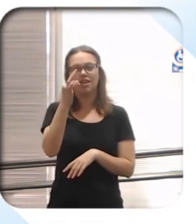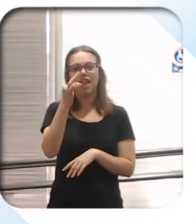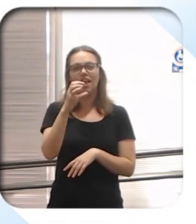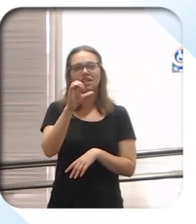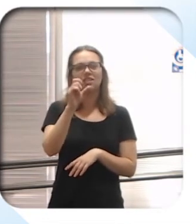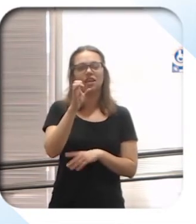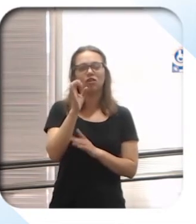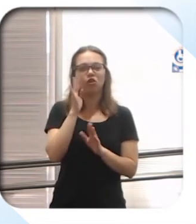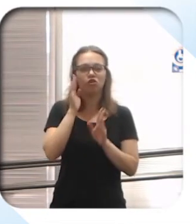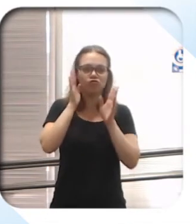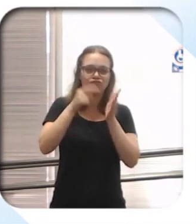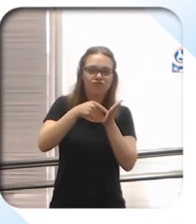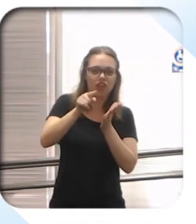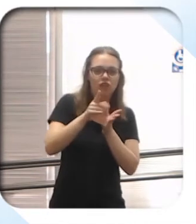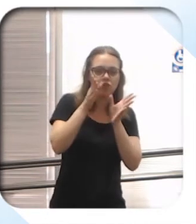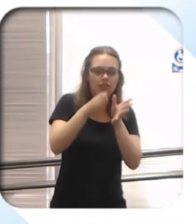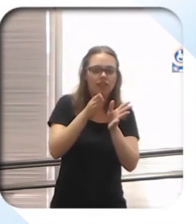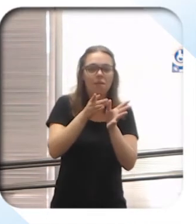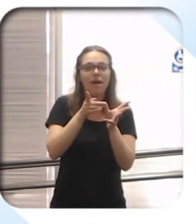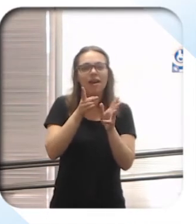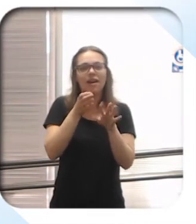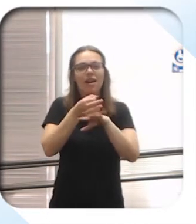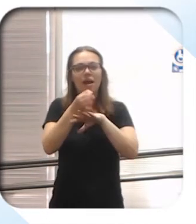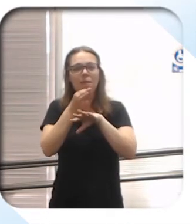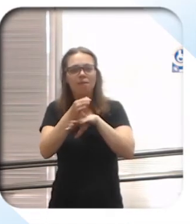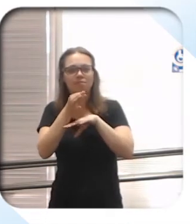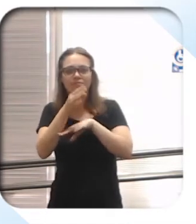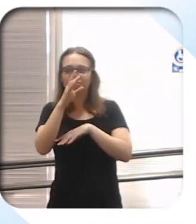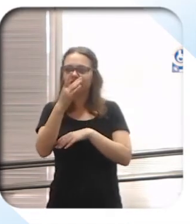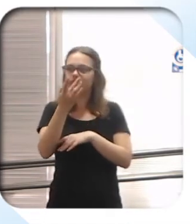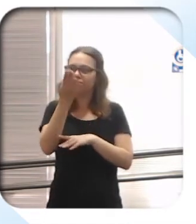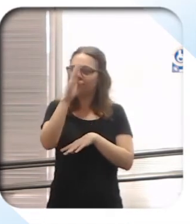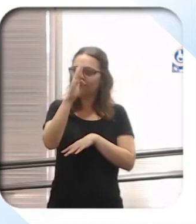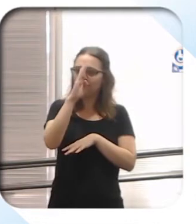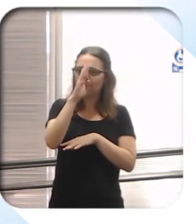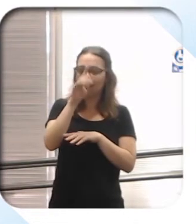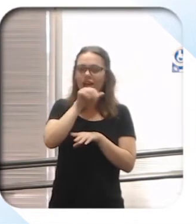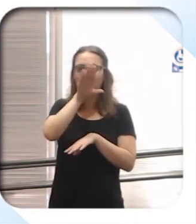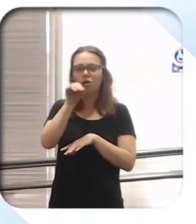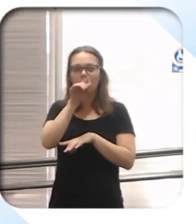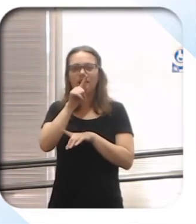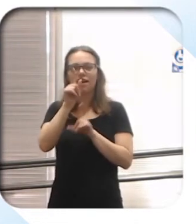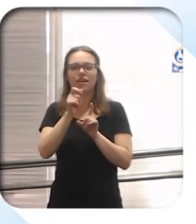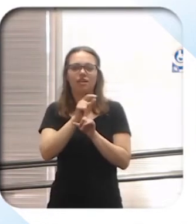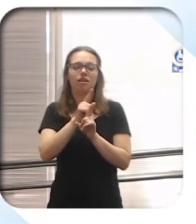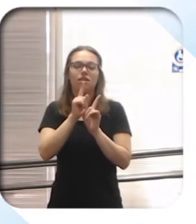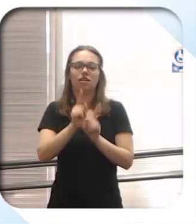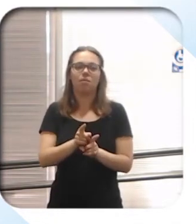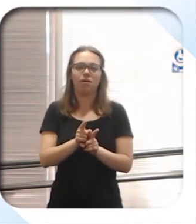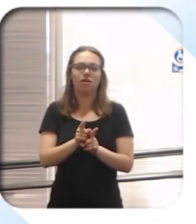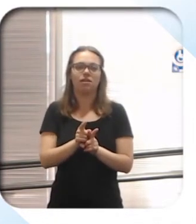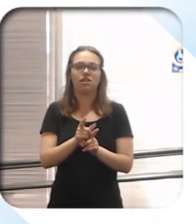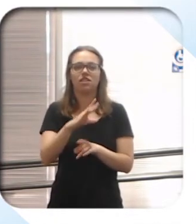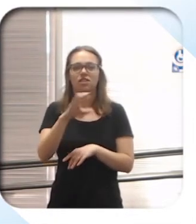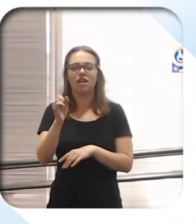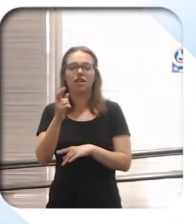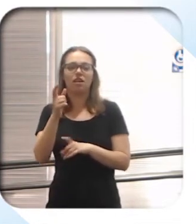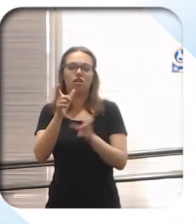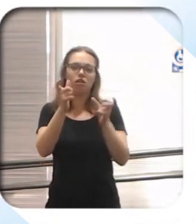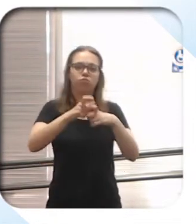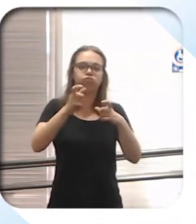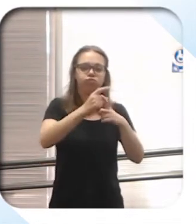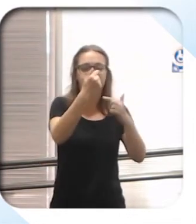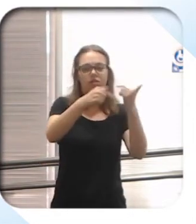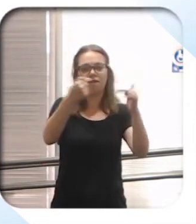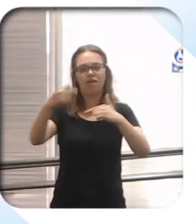Centro de Estudios Especializados para el Aprendizaje y el Lenguaje y directora técnica del Centro CIAN, Centro Interdisciplinario de